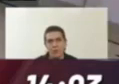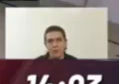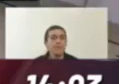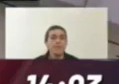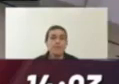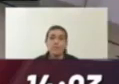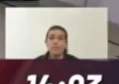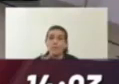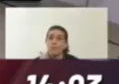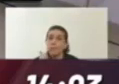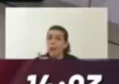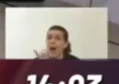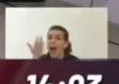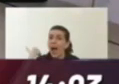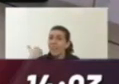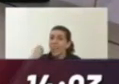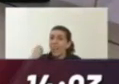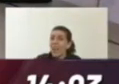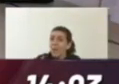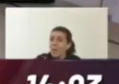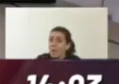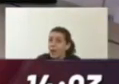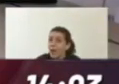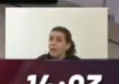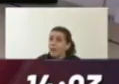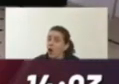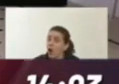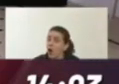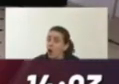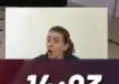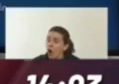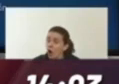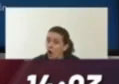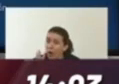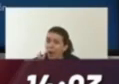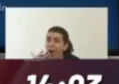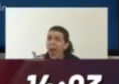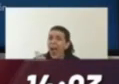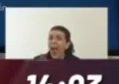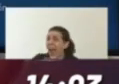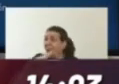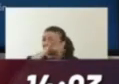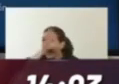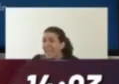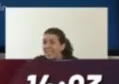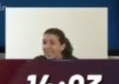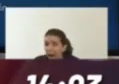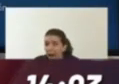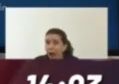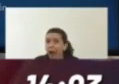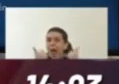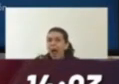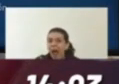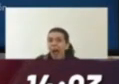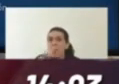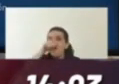Yo les dije al comienzo, todavía en el total del país tenemos 55%